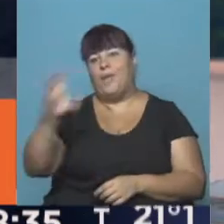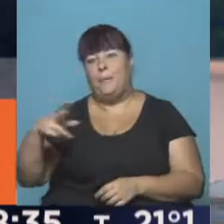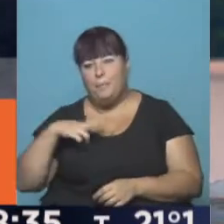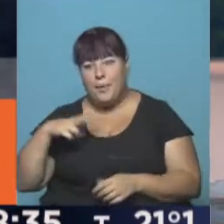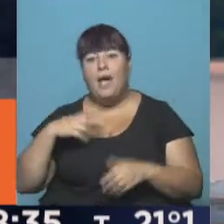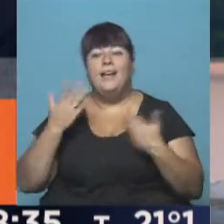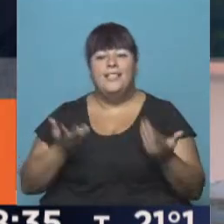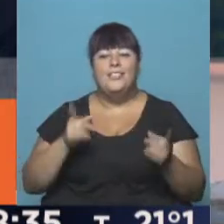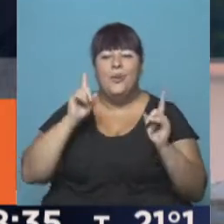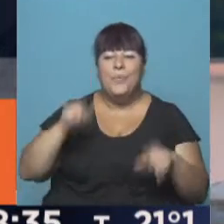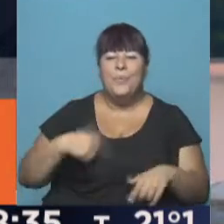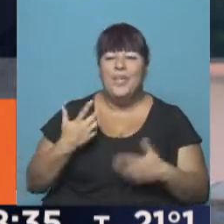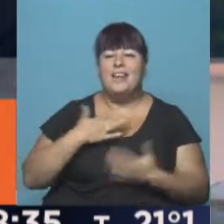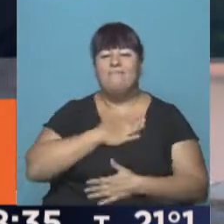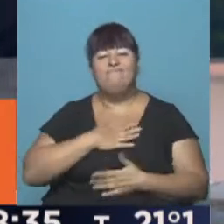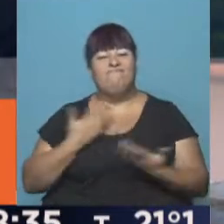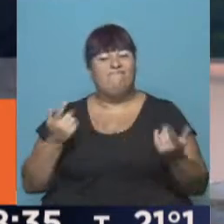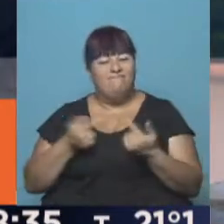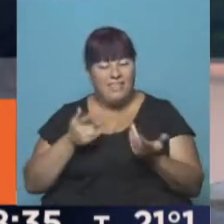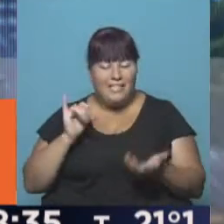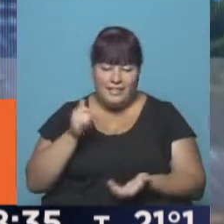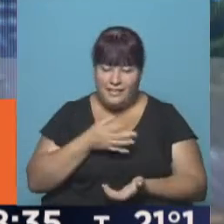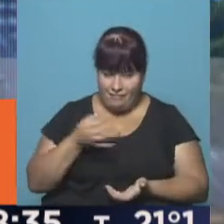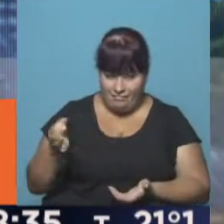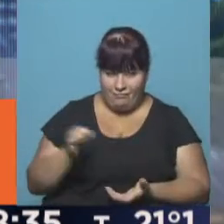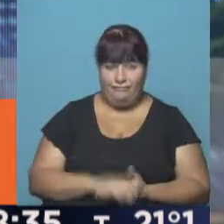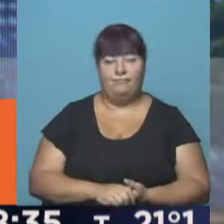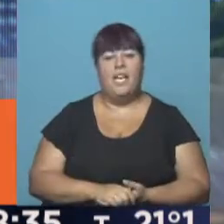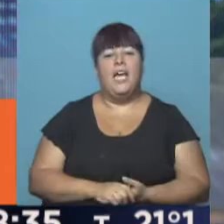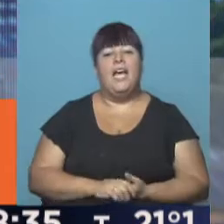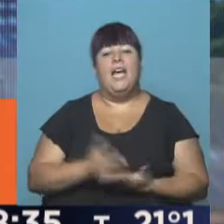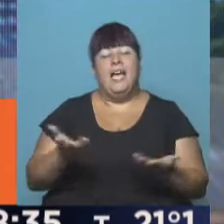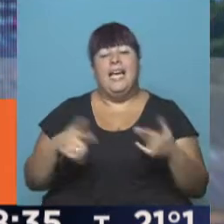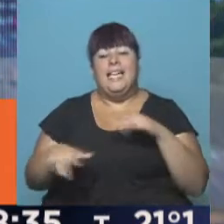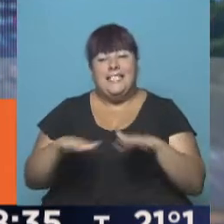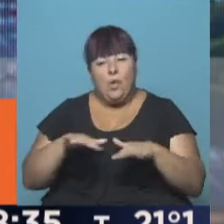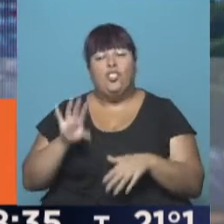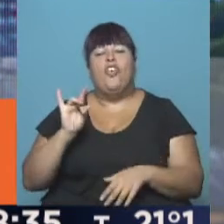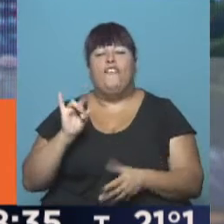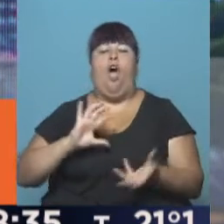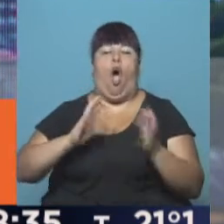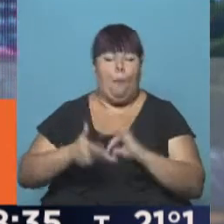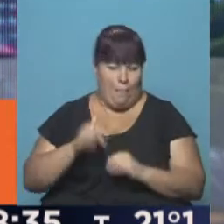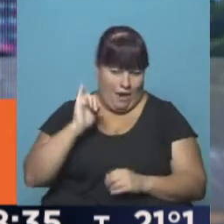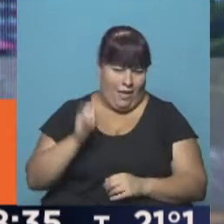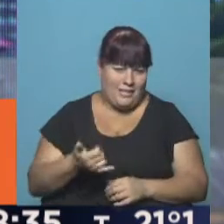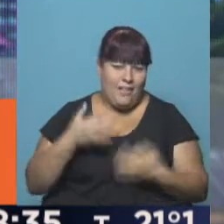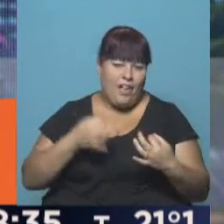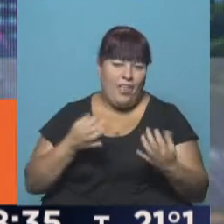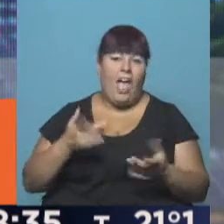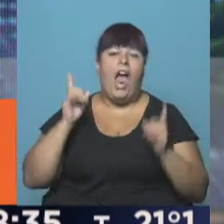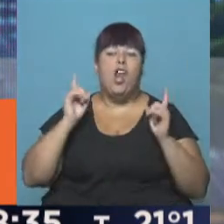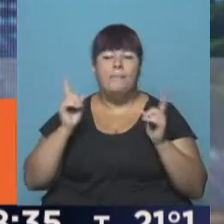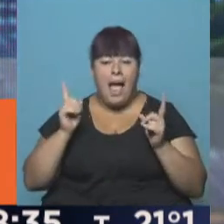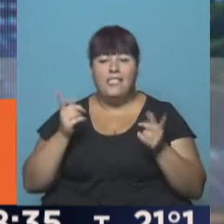esta cosa de sentimientos encontrados absolutamente a ver la situación es compleja está claro que los